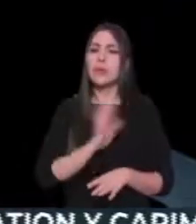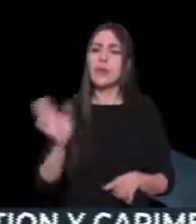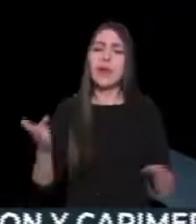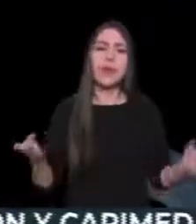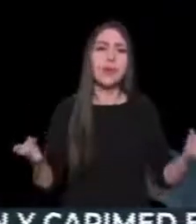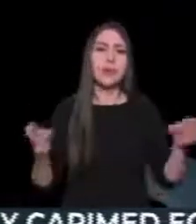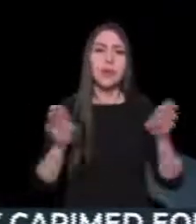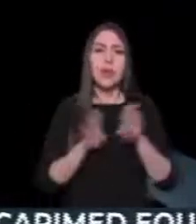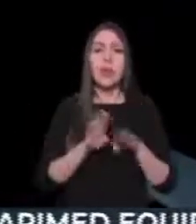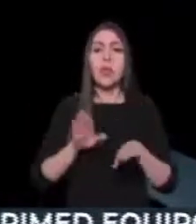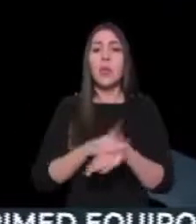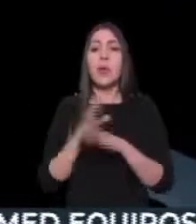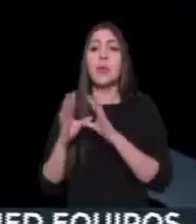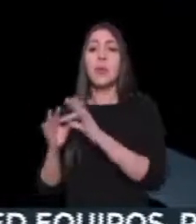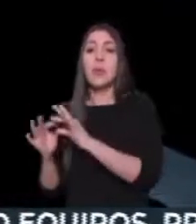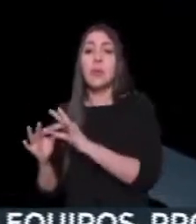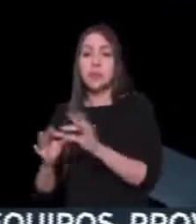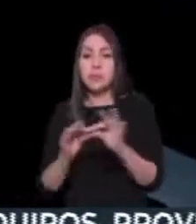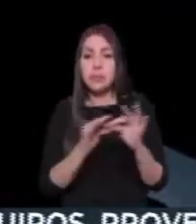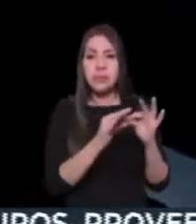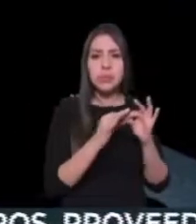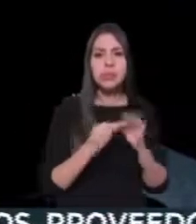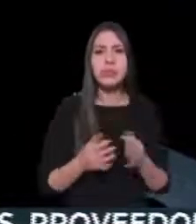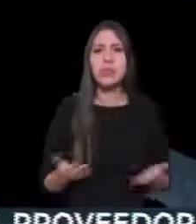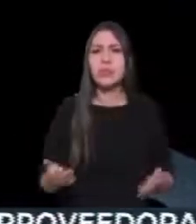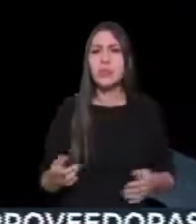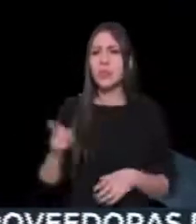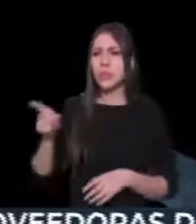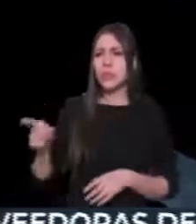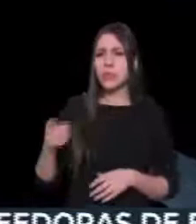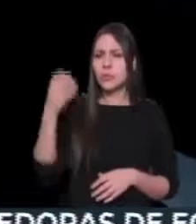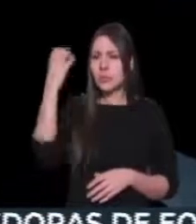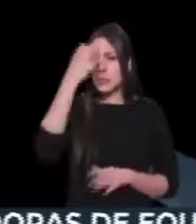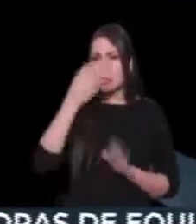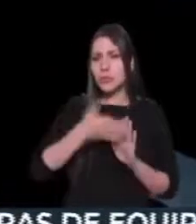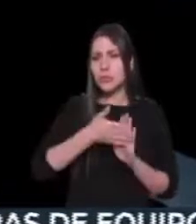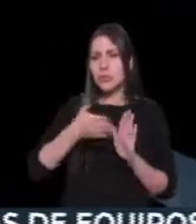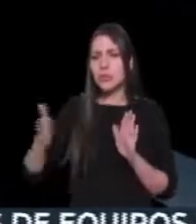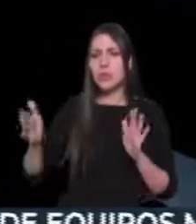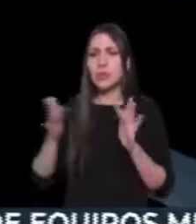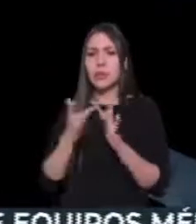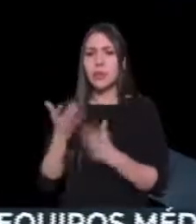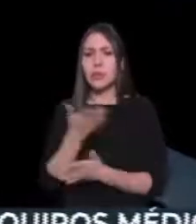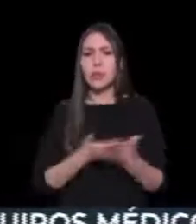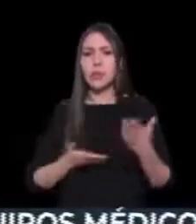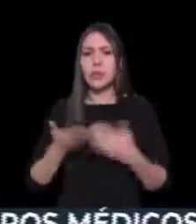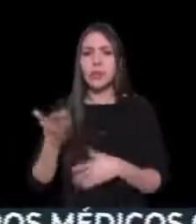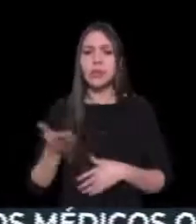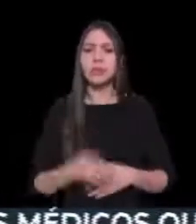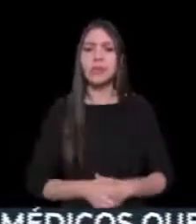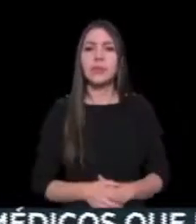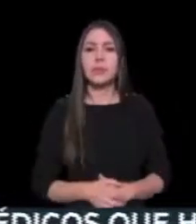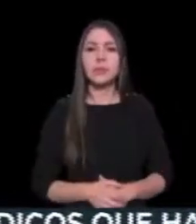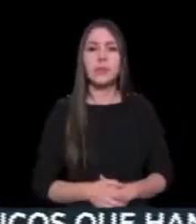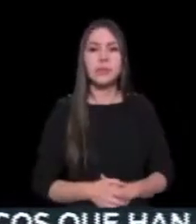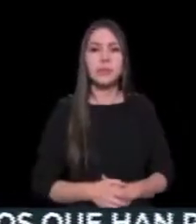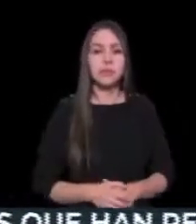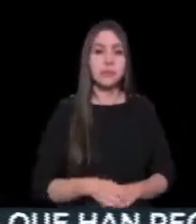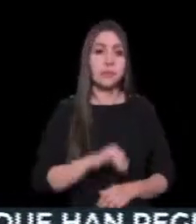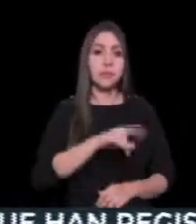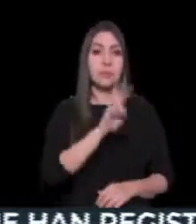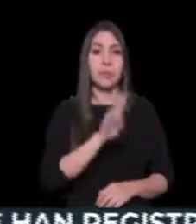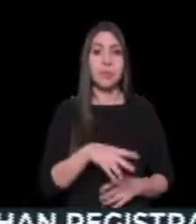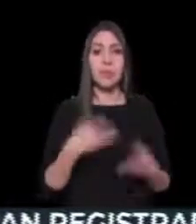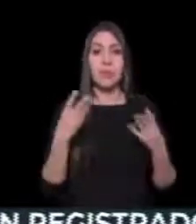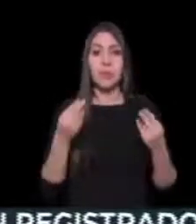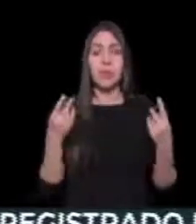se estaban dando interpretaciones, cualquier tipo de interpretaciones. Tú hiciste el seguimiento en redes sociales. Así es, fue un suceso. Mucha gente